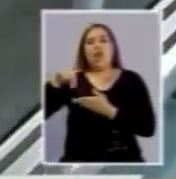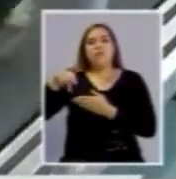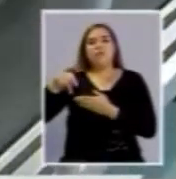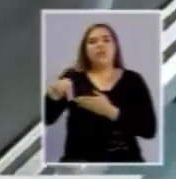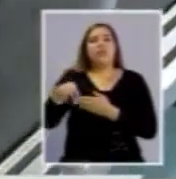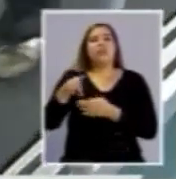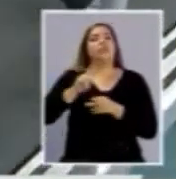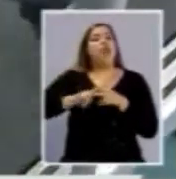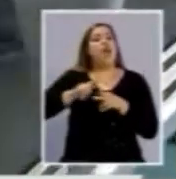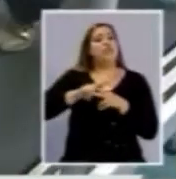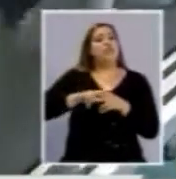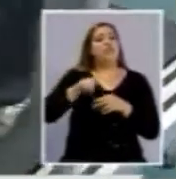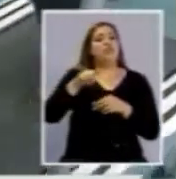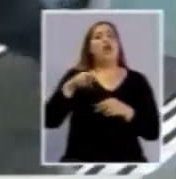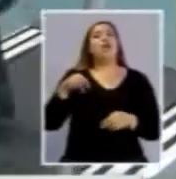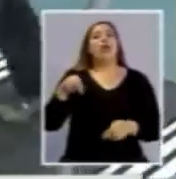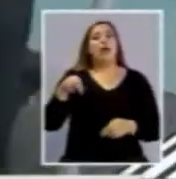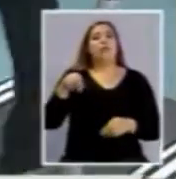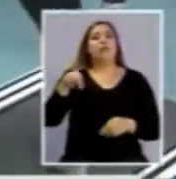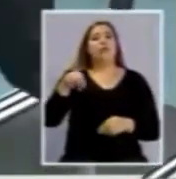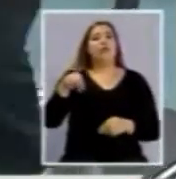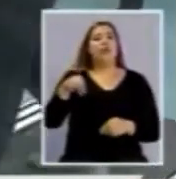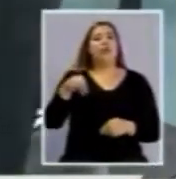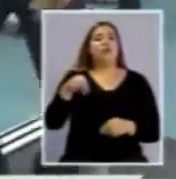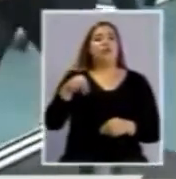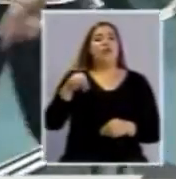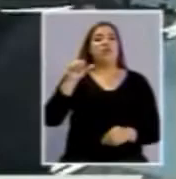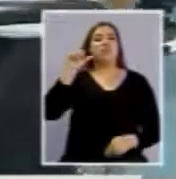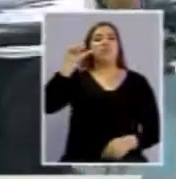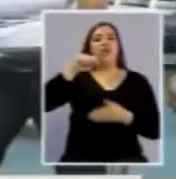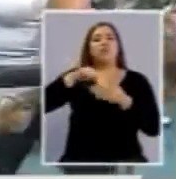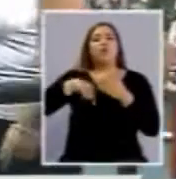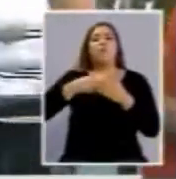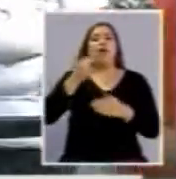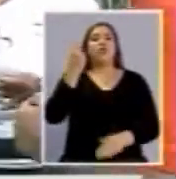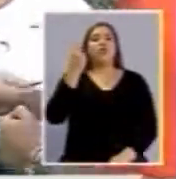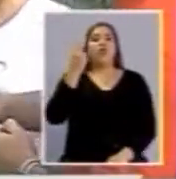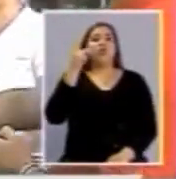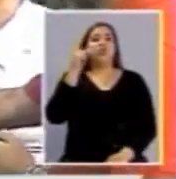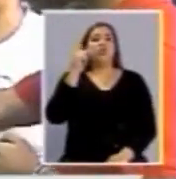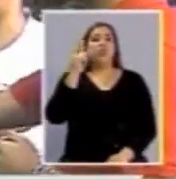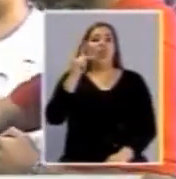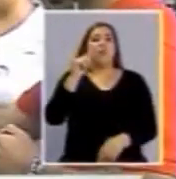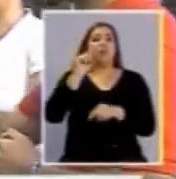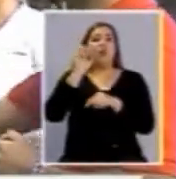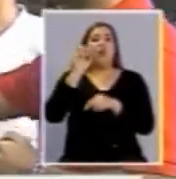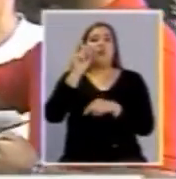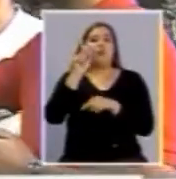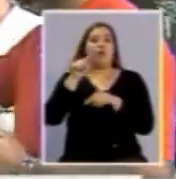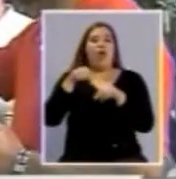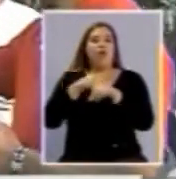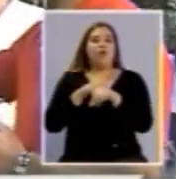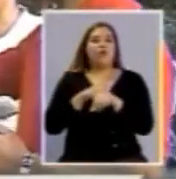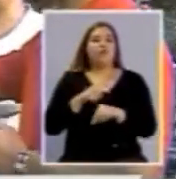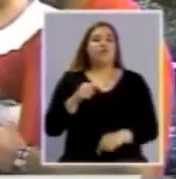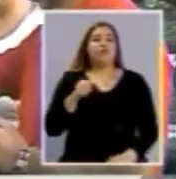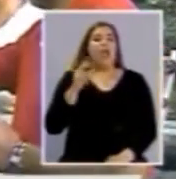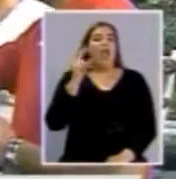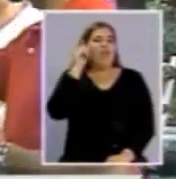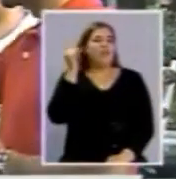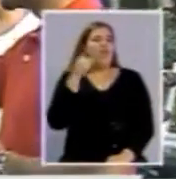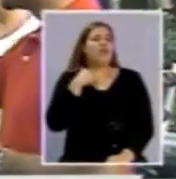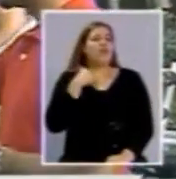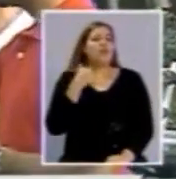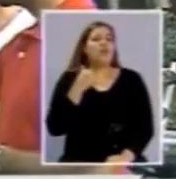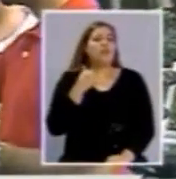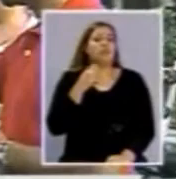ejemplo lo que está haciendo Paulina, Paulina está caminando a 6,2 kilómetros por hora. La idea es,